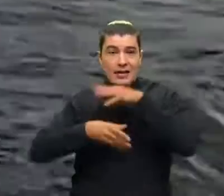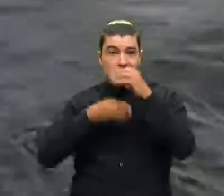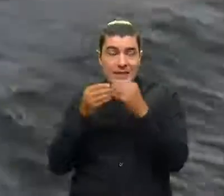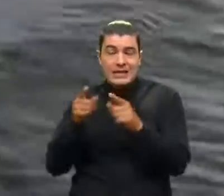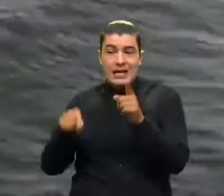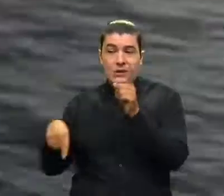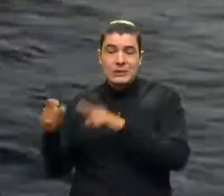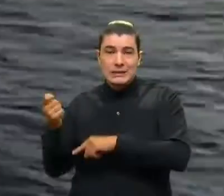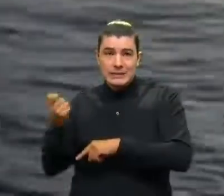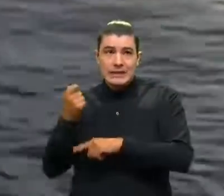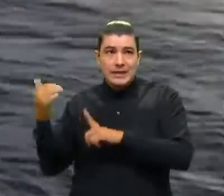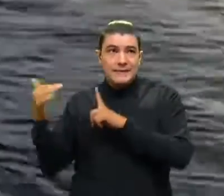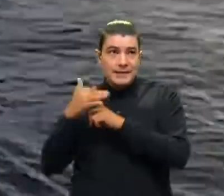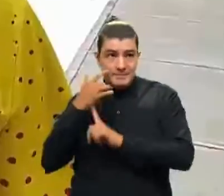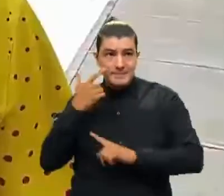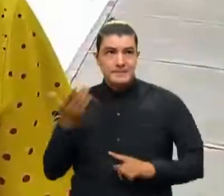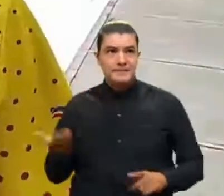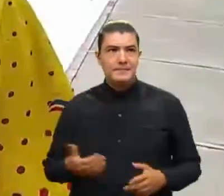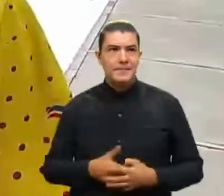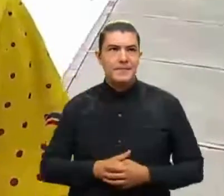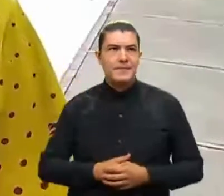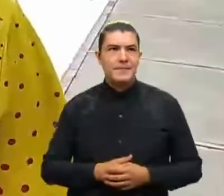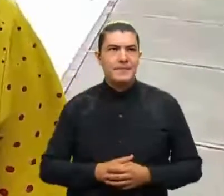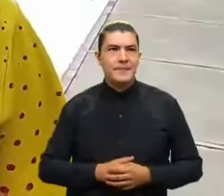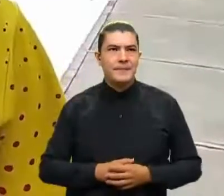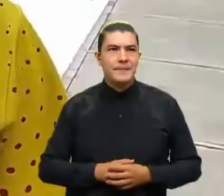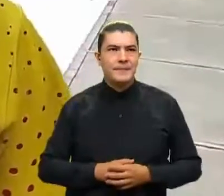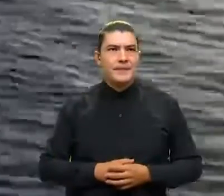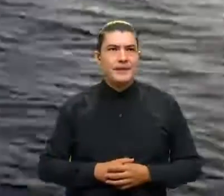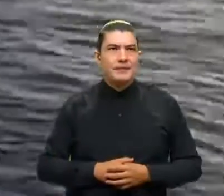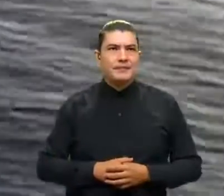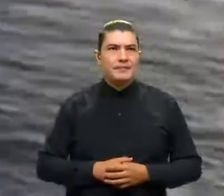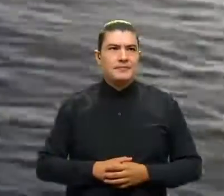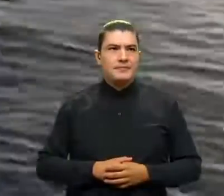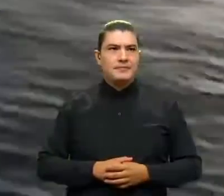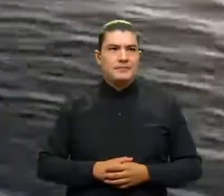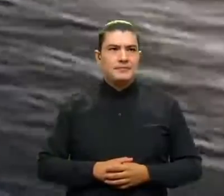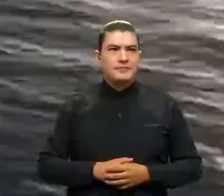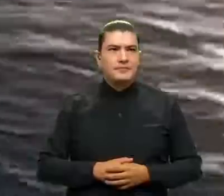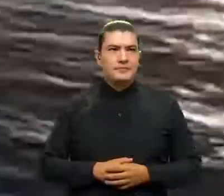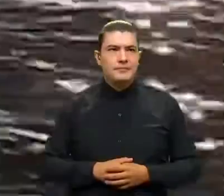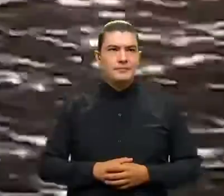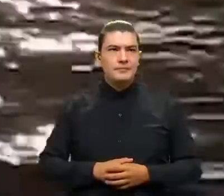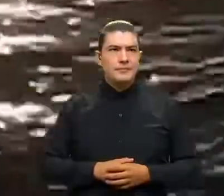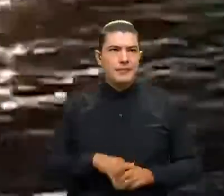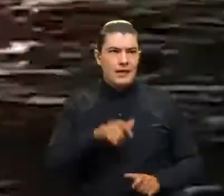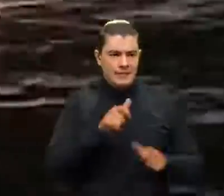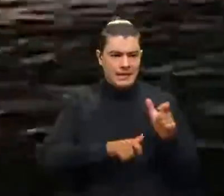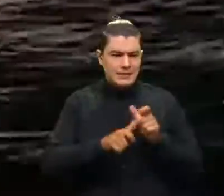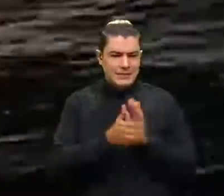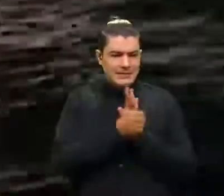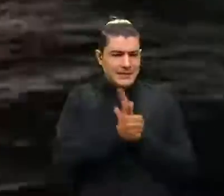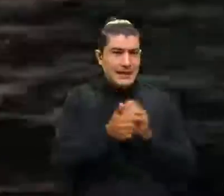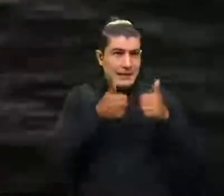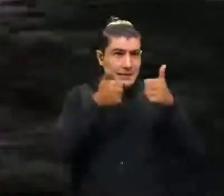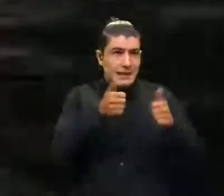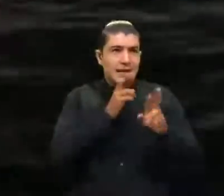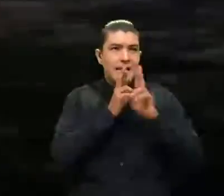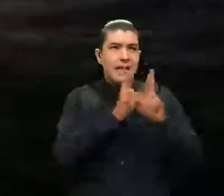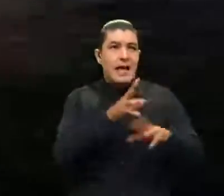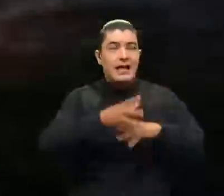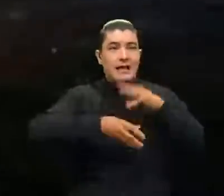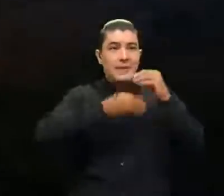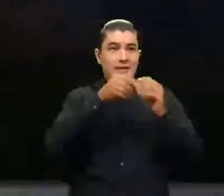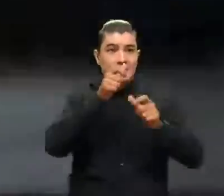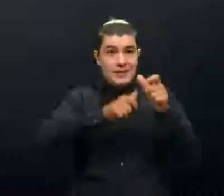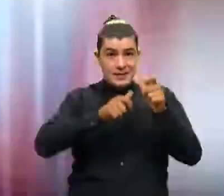perjudicar como mejorar el tiempo. Realmente por la participación estuvo bien. No solo los más experimentados lograron buenos resultados, los